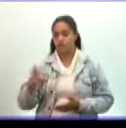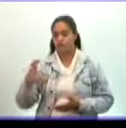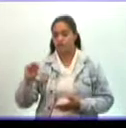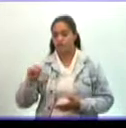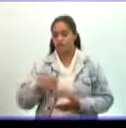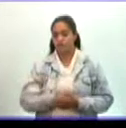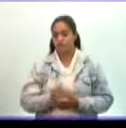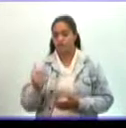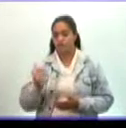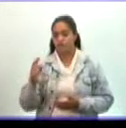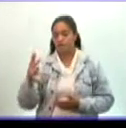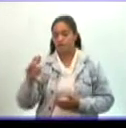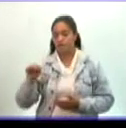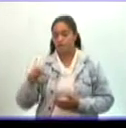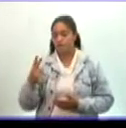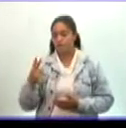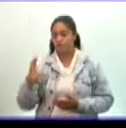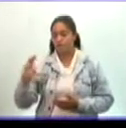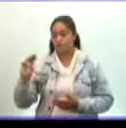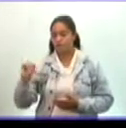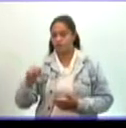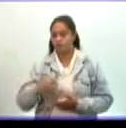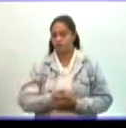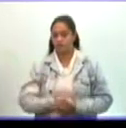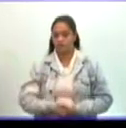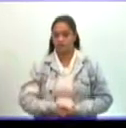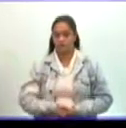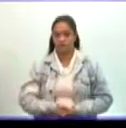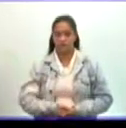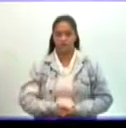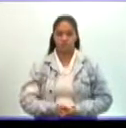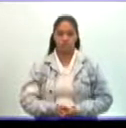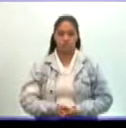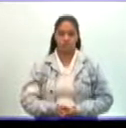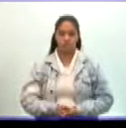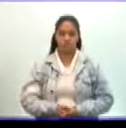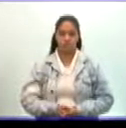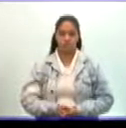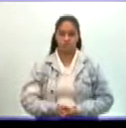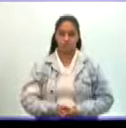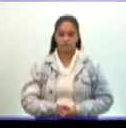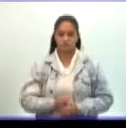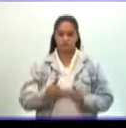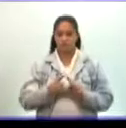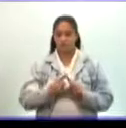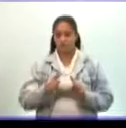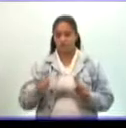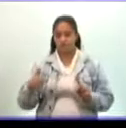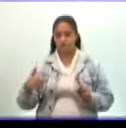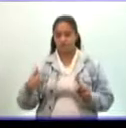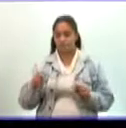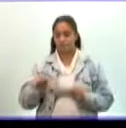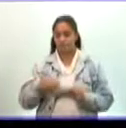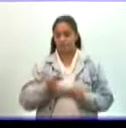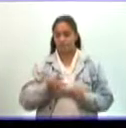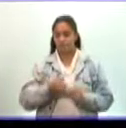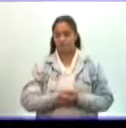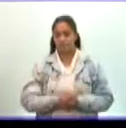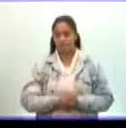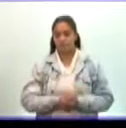16 centímetros menos 3,2 centímetros. Entonces la longitud de este segmento